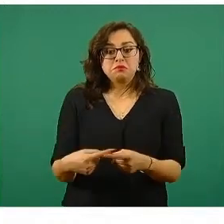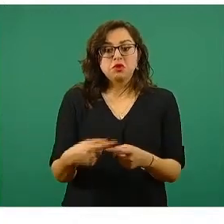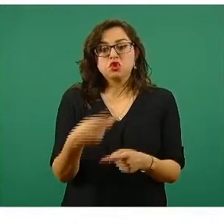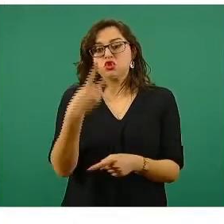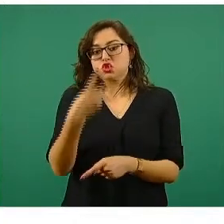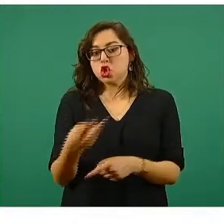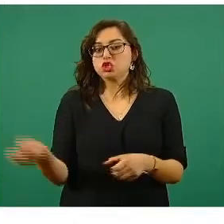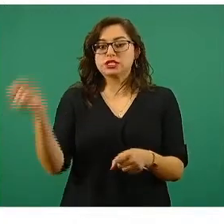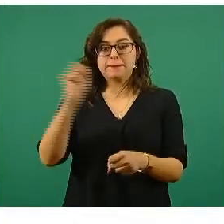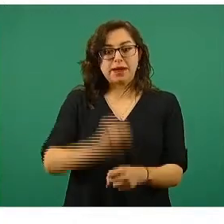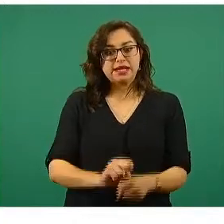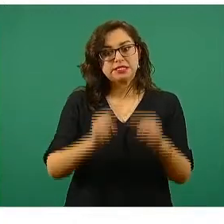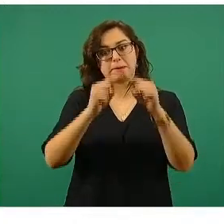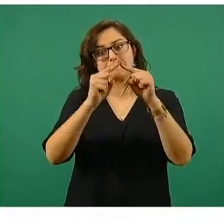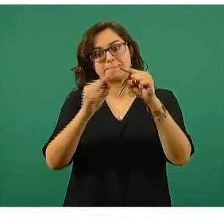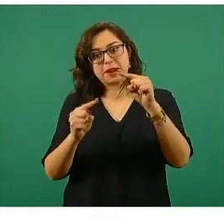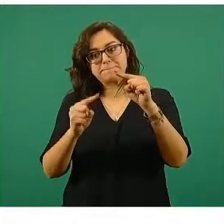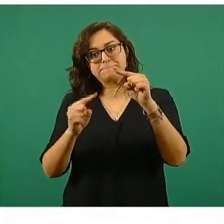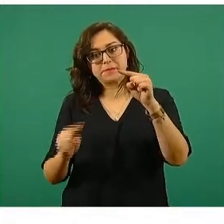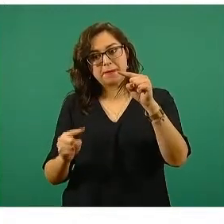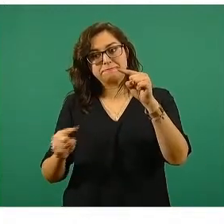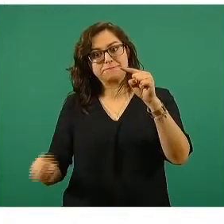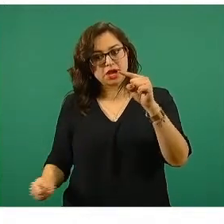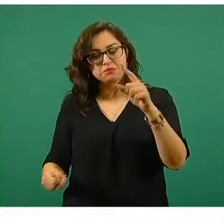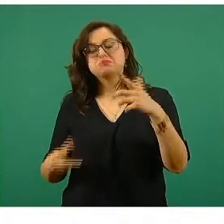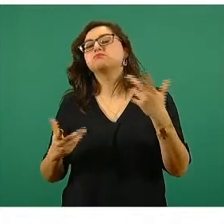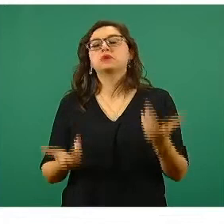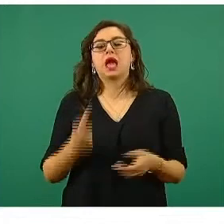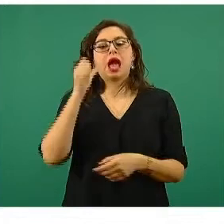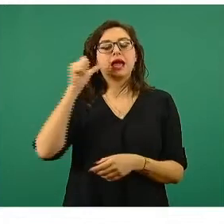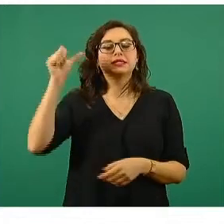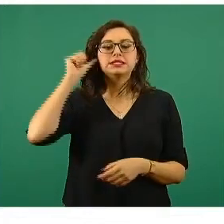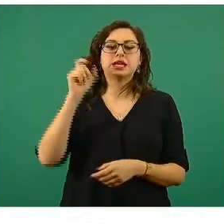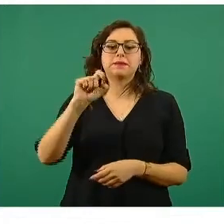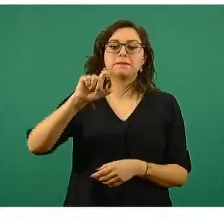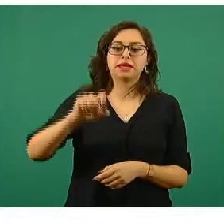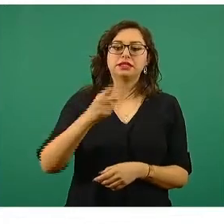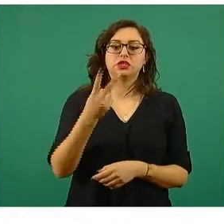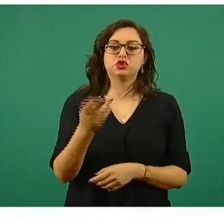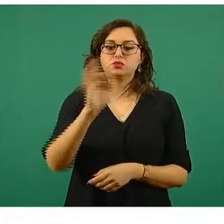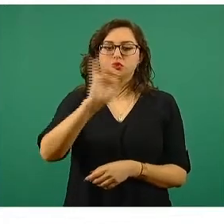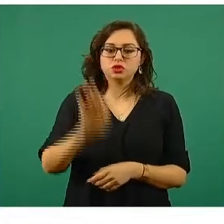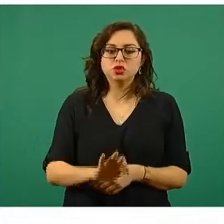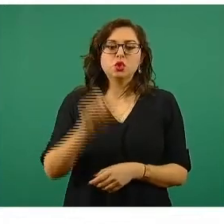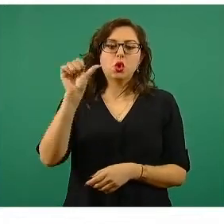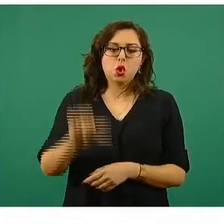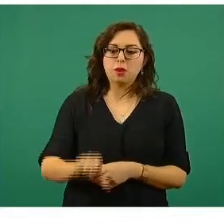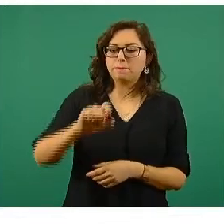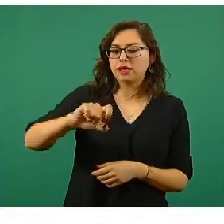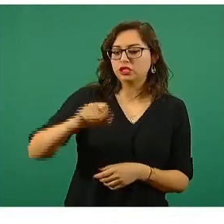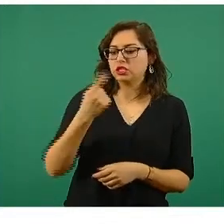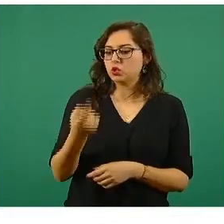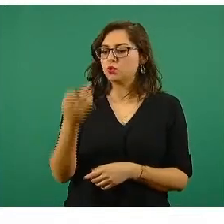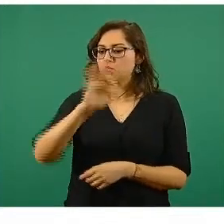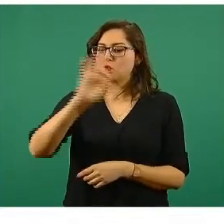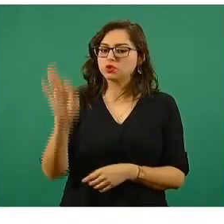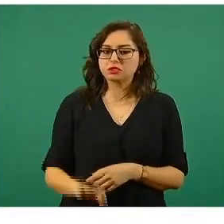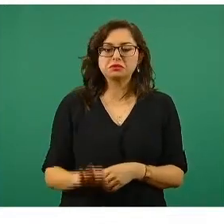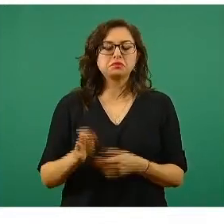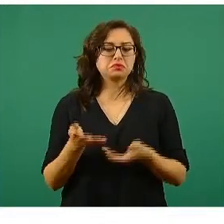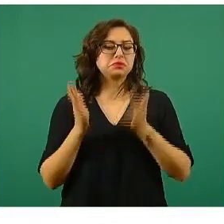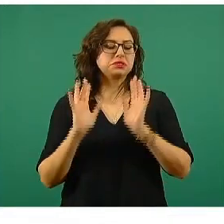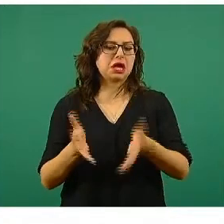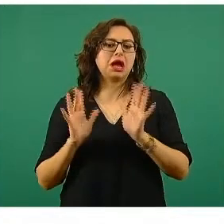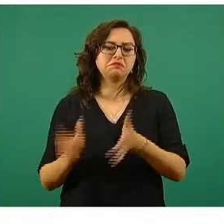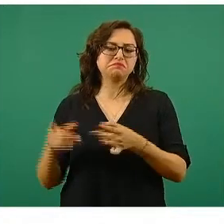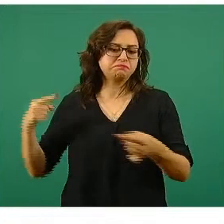últimas semanas. Ayer estaba en menos 22%, hoy es menos 21%, y prácticamente hemos tenido este comportamiento